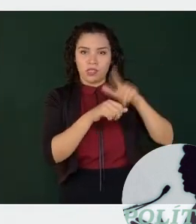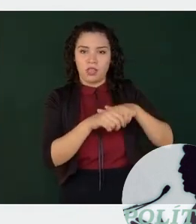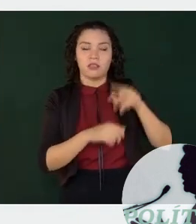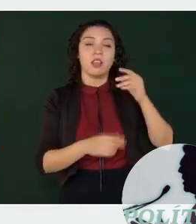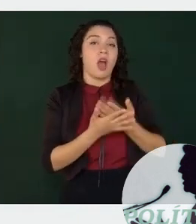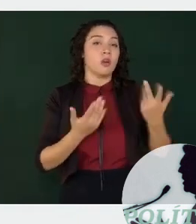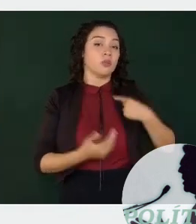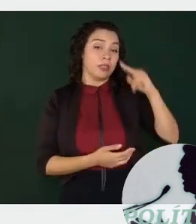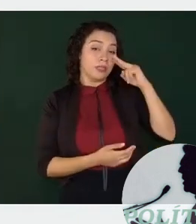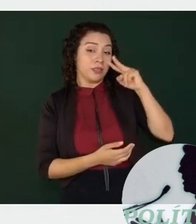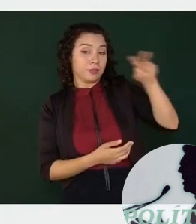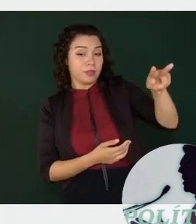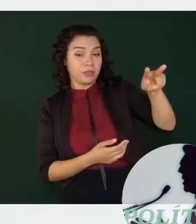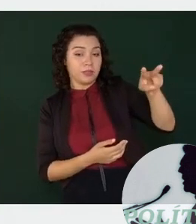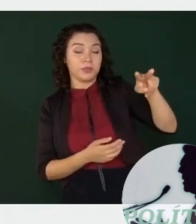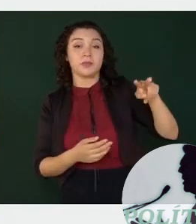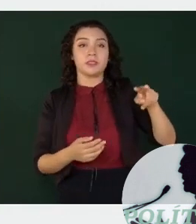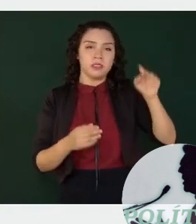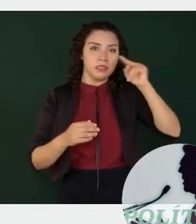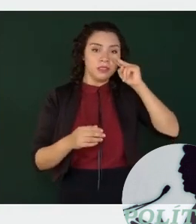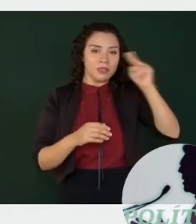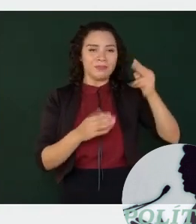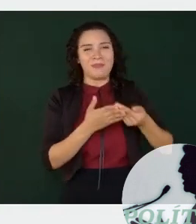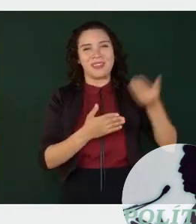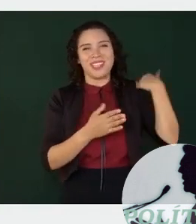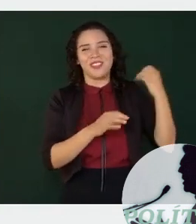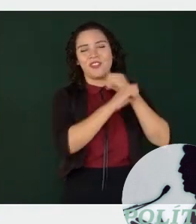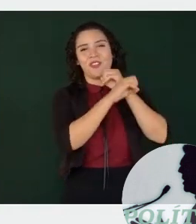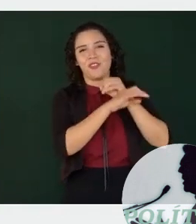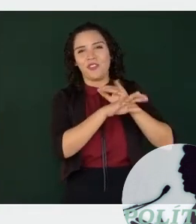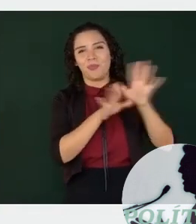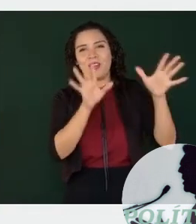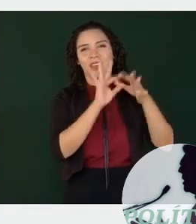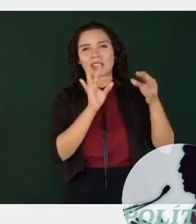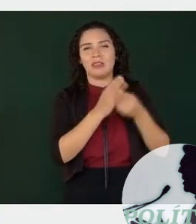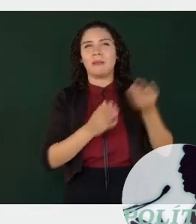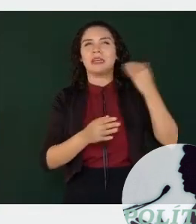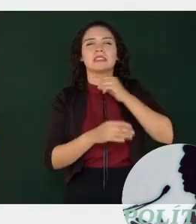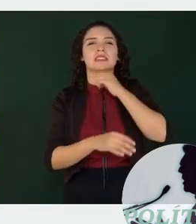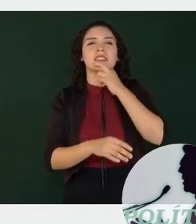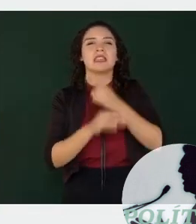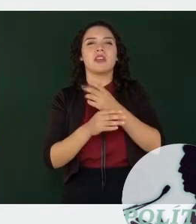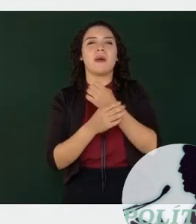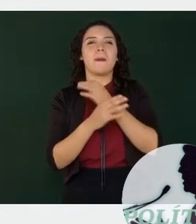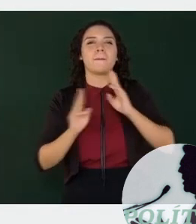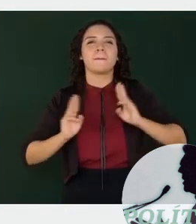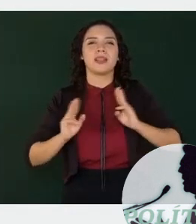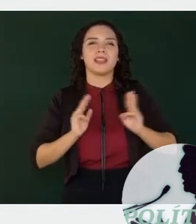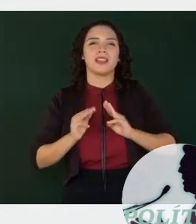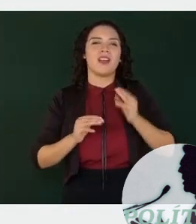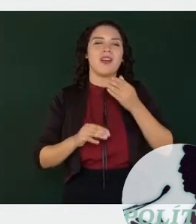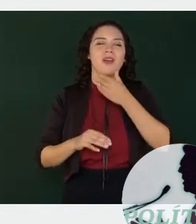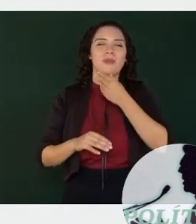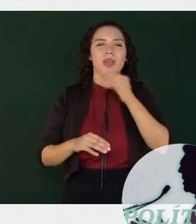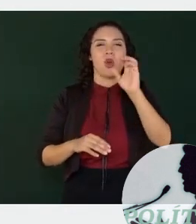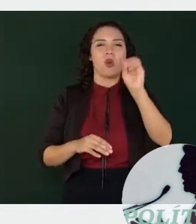Si ustedes se dieron cuenta del informe del secretario de Marina, del almirante Ojeda,